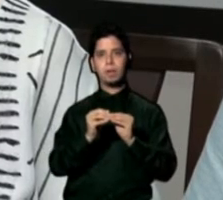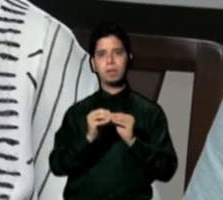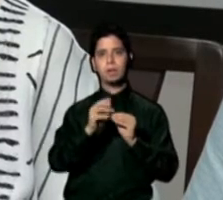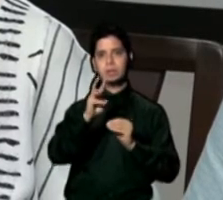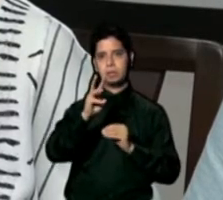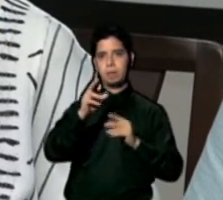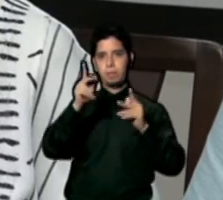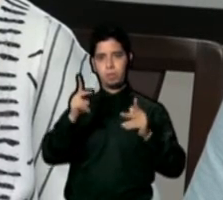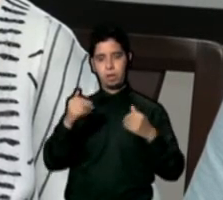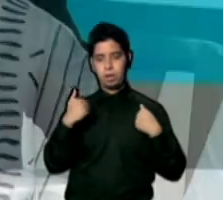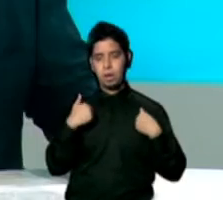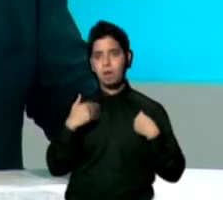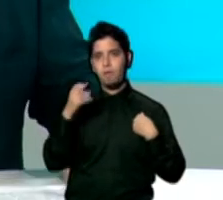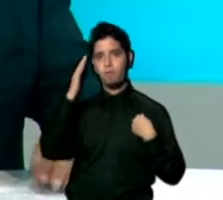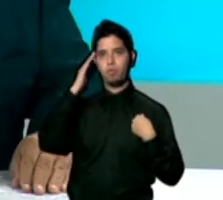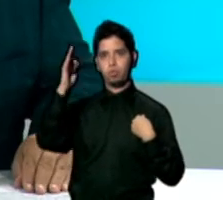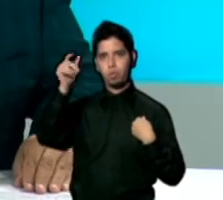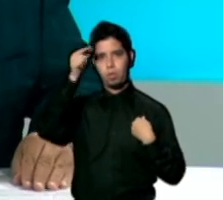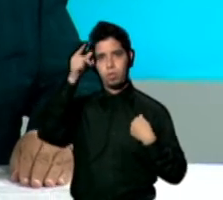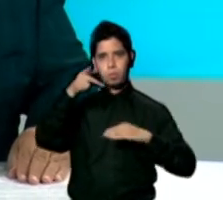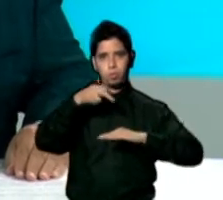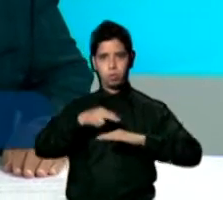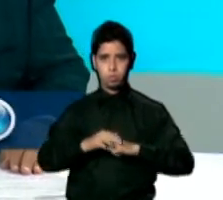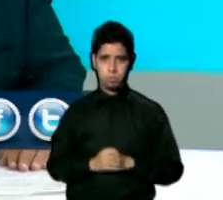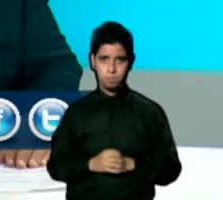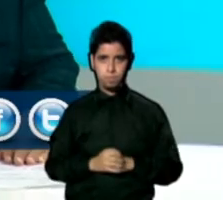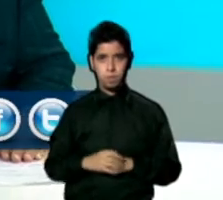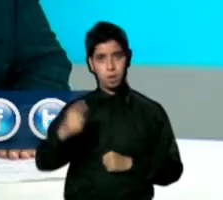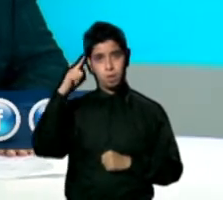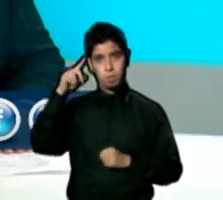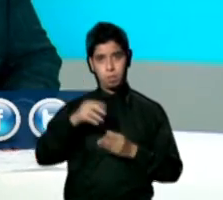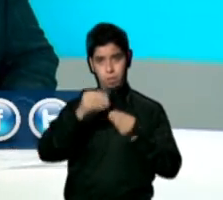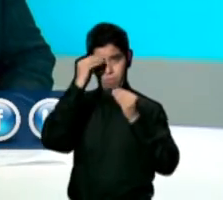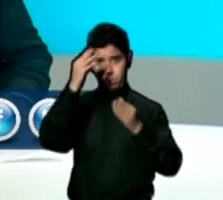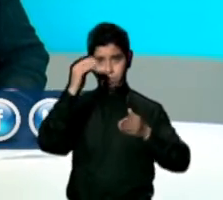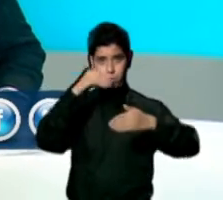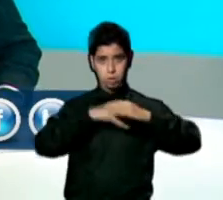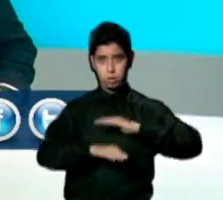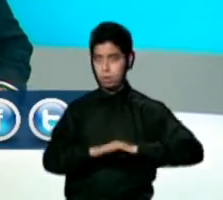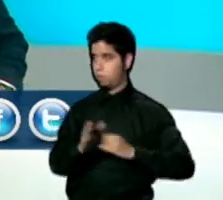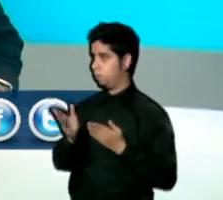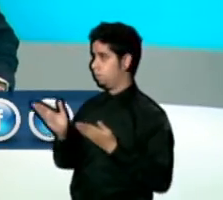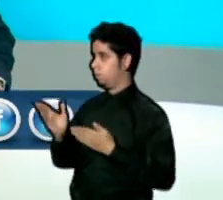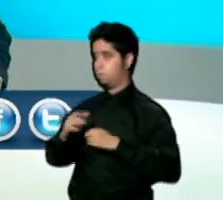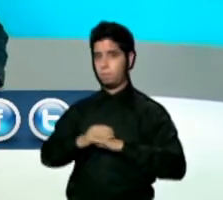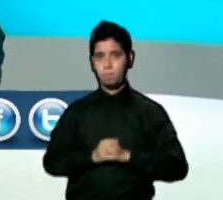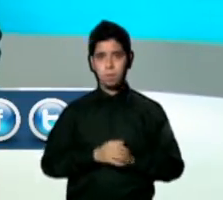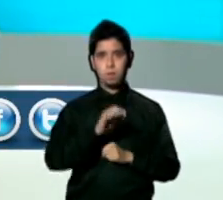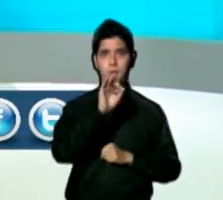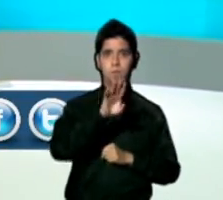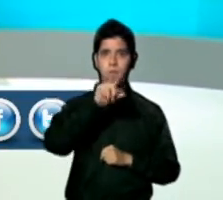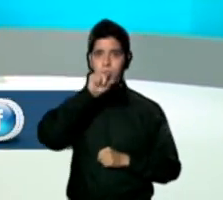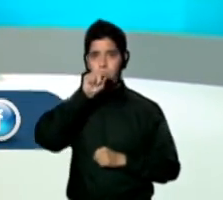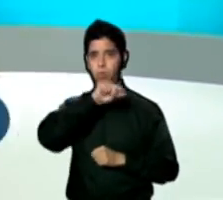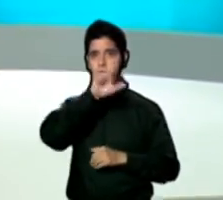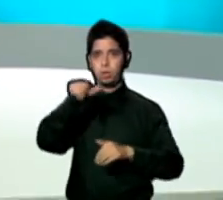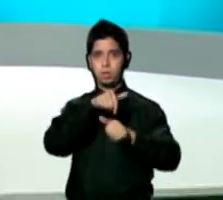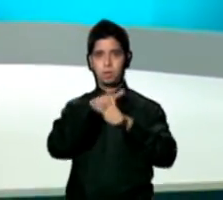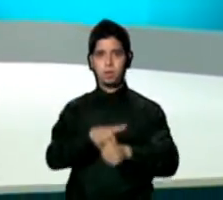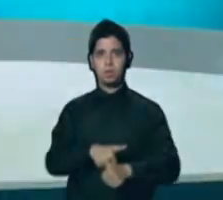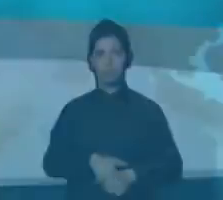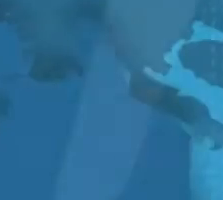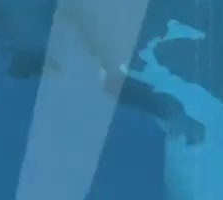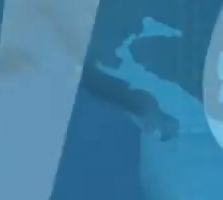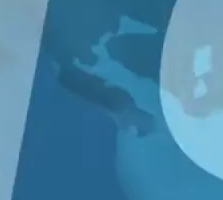a la gobernación de Puerto Rico. Para ver estas y otras noticias, visite nuestra página wipr.pr y síganos en nuestras redes en Facebook y Twitter.